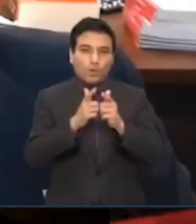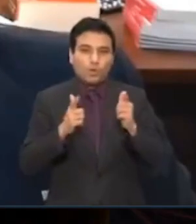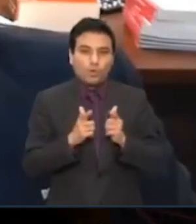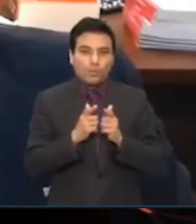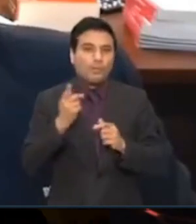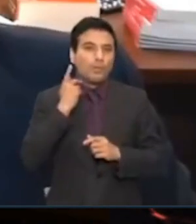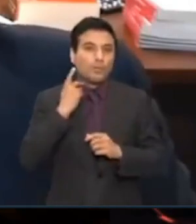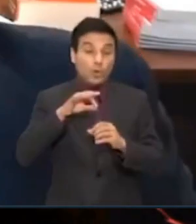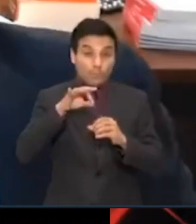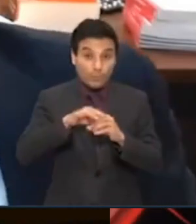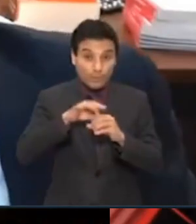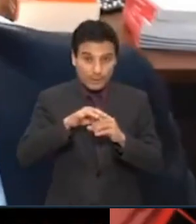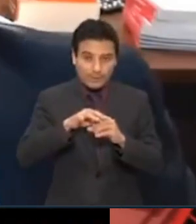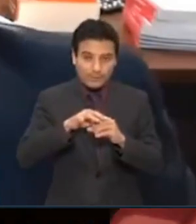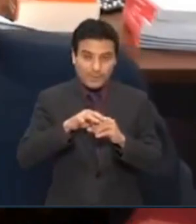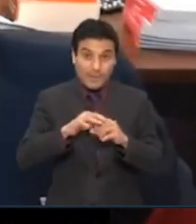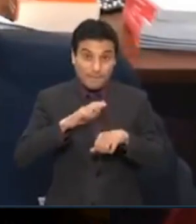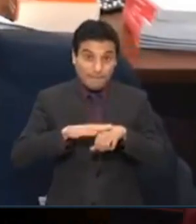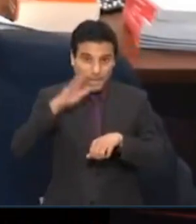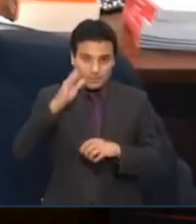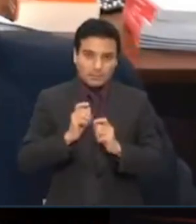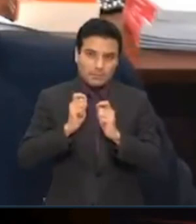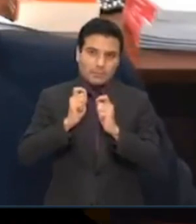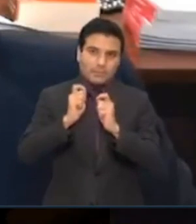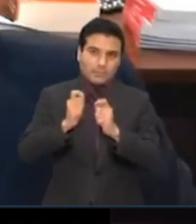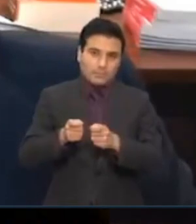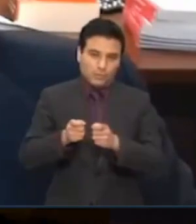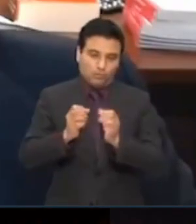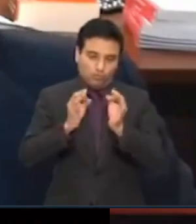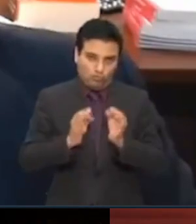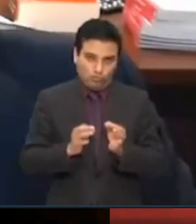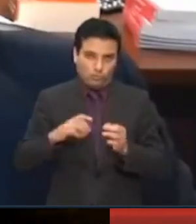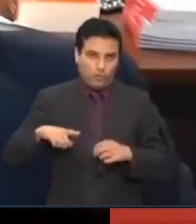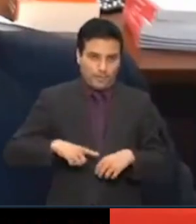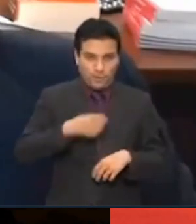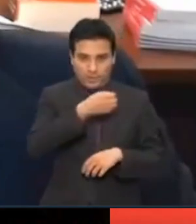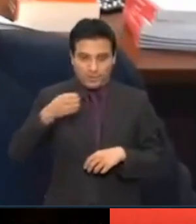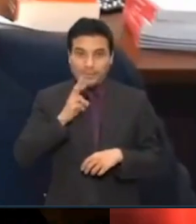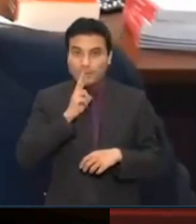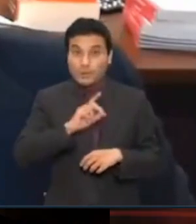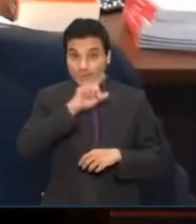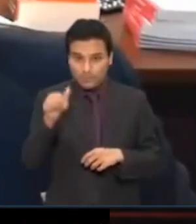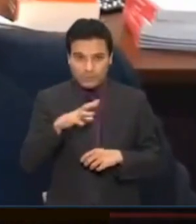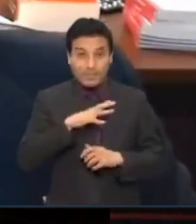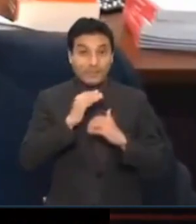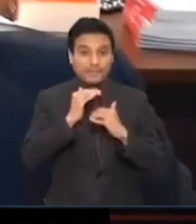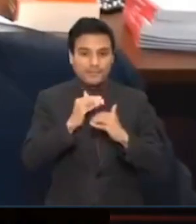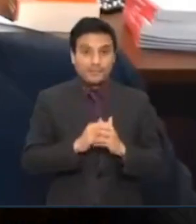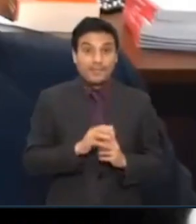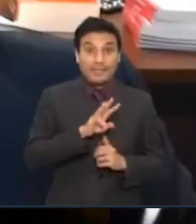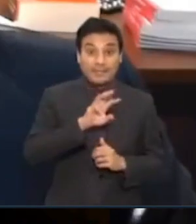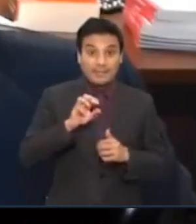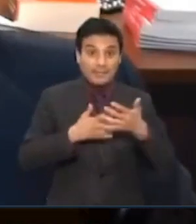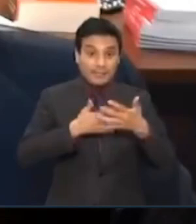más votada para darle supuestamente gobernabilidad al sistema. Cuarto, más adelante se impuso un límite máximo de